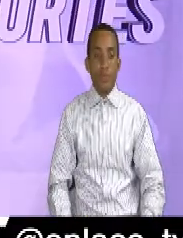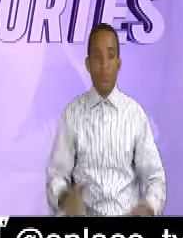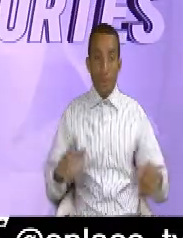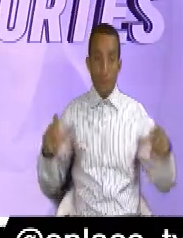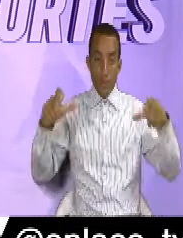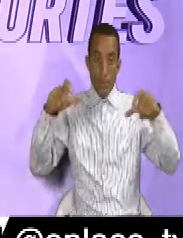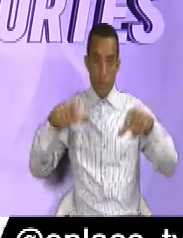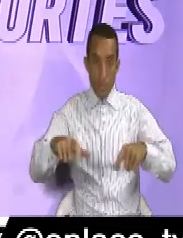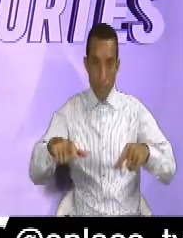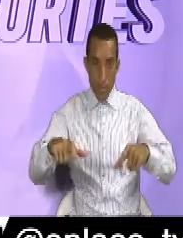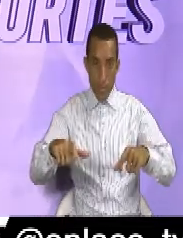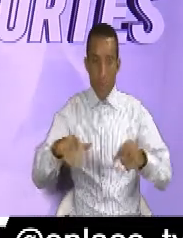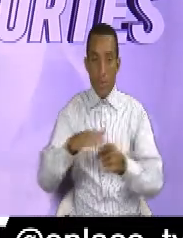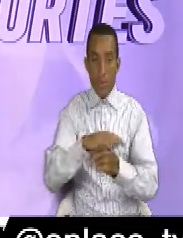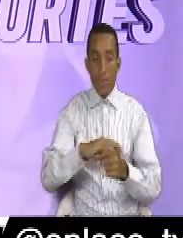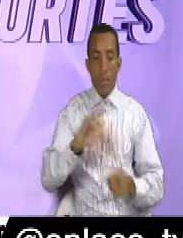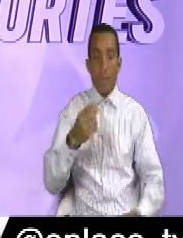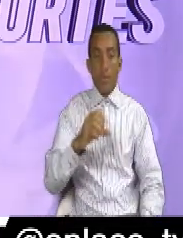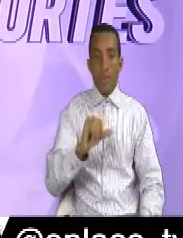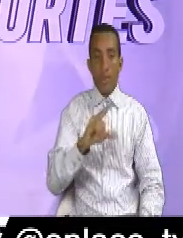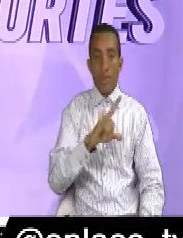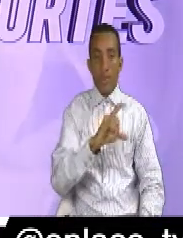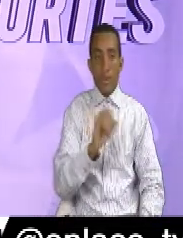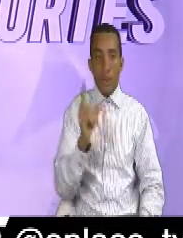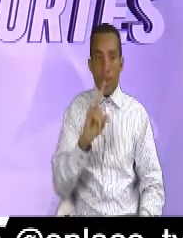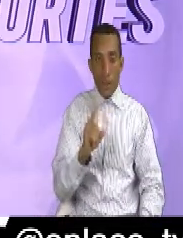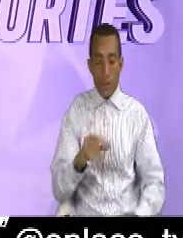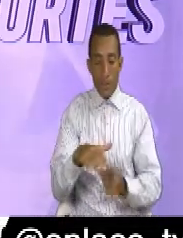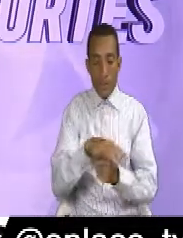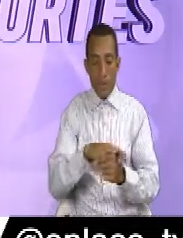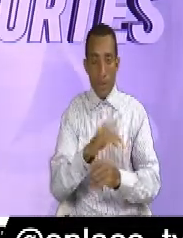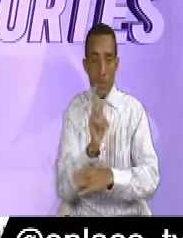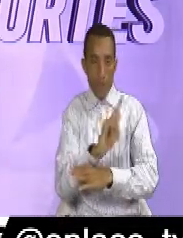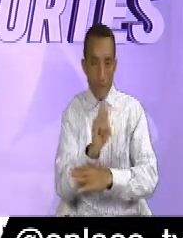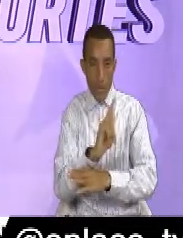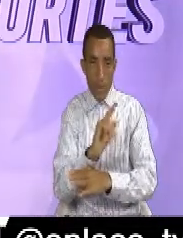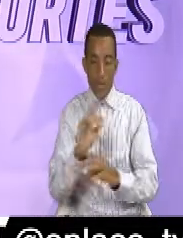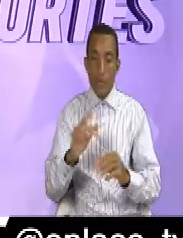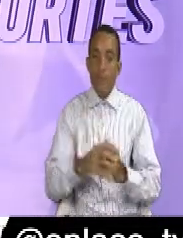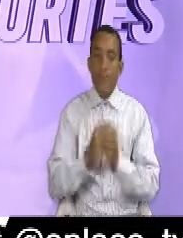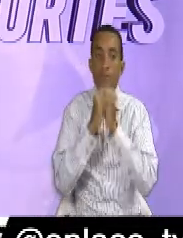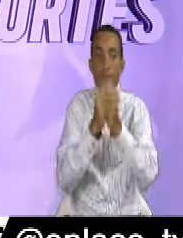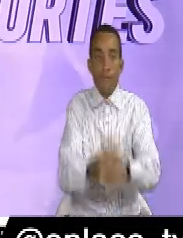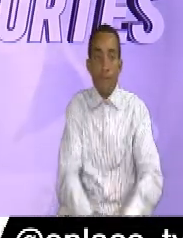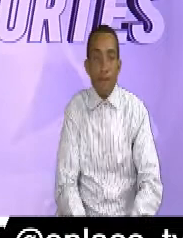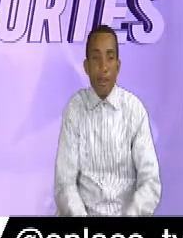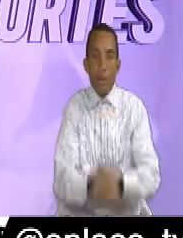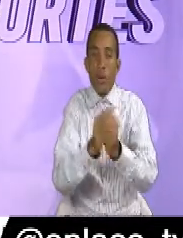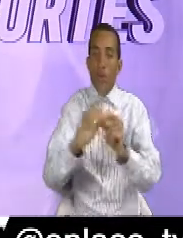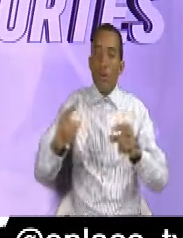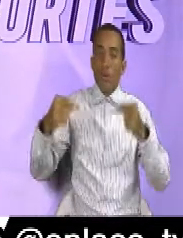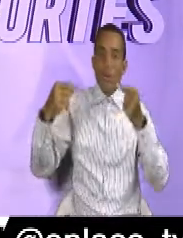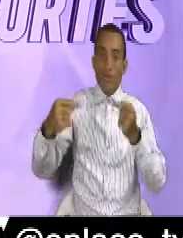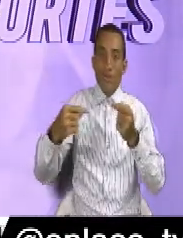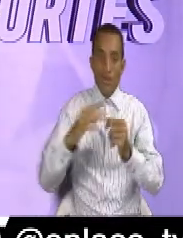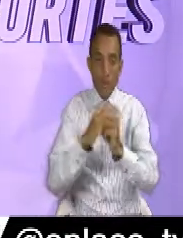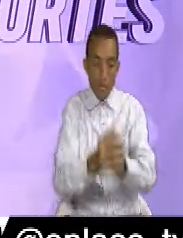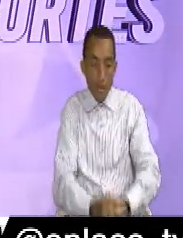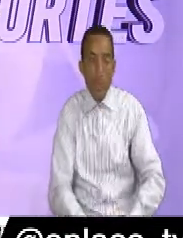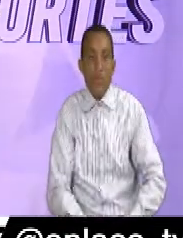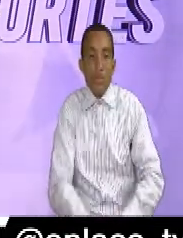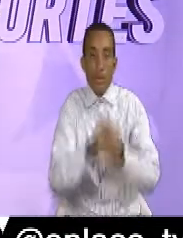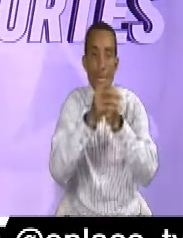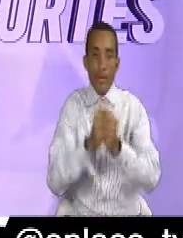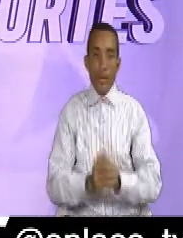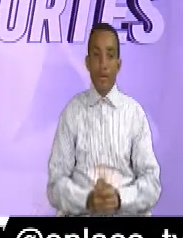Los Gallos y Barrio La Floresta se realiza por estos días el campeonato de voleibol Copa Eduard Arques, campeonato cuyo objetivo